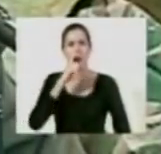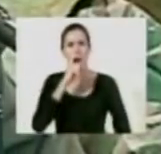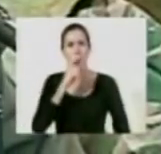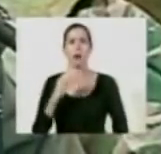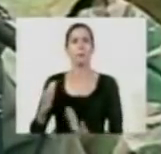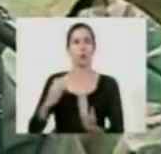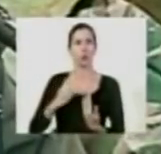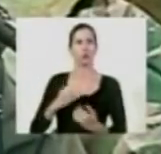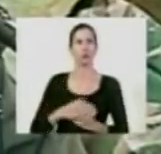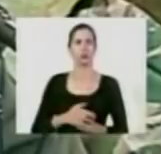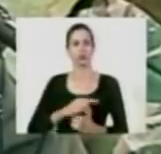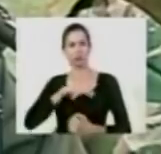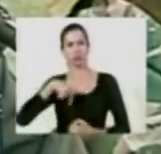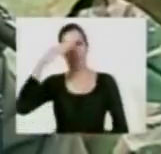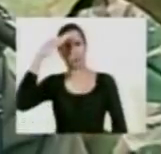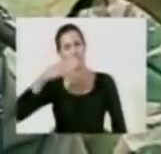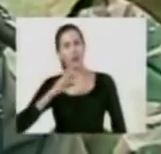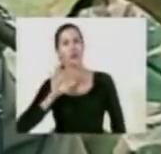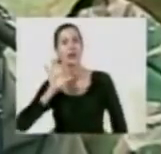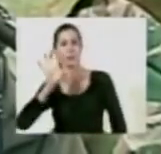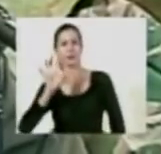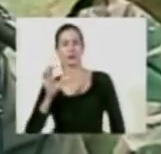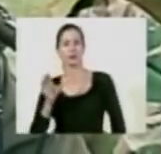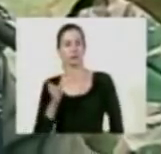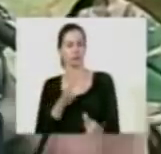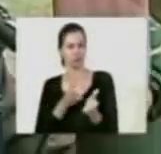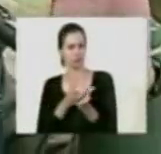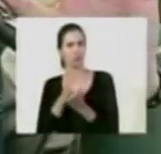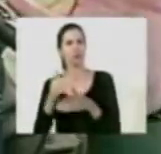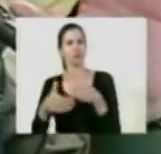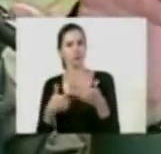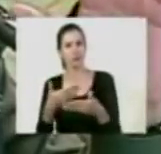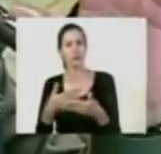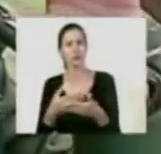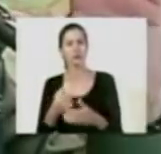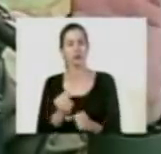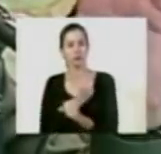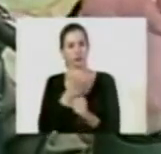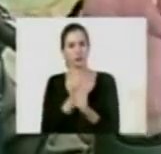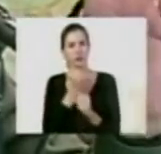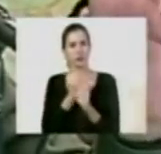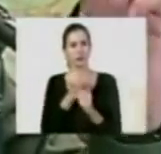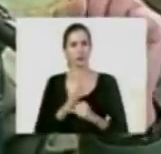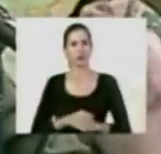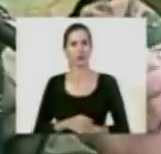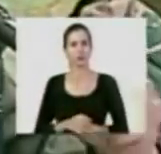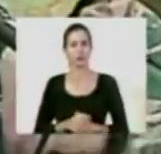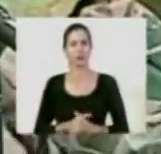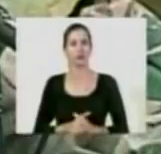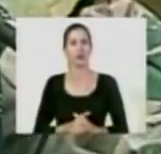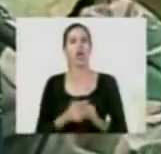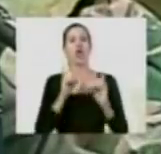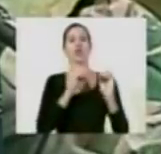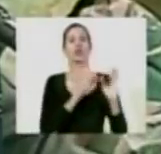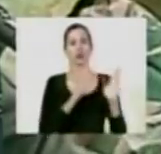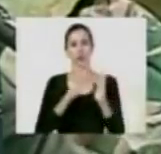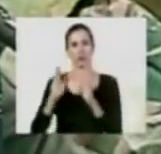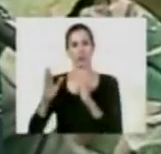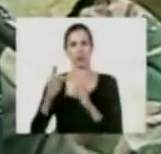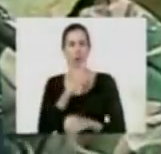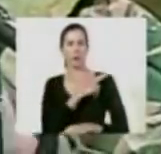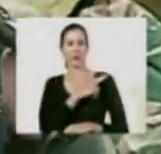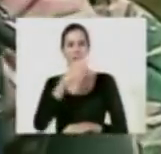como soldados y soldadas de la patria para seguir avanzando, construyendo esa doctrina que el comandante Hugo Chávez nos